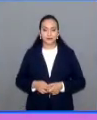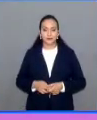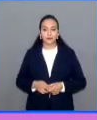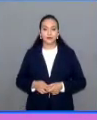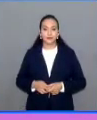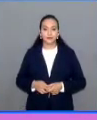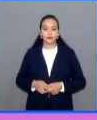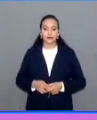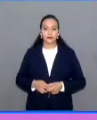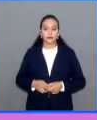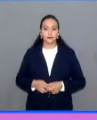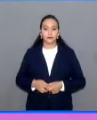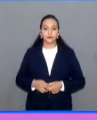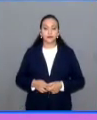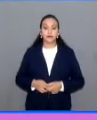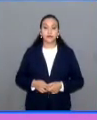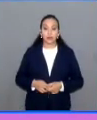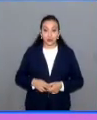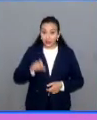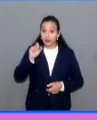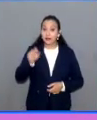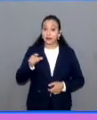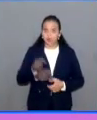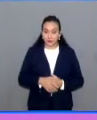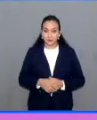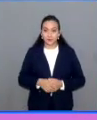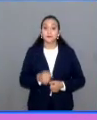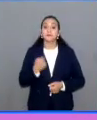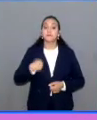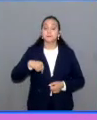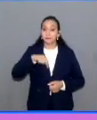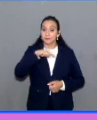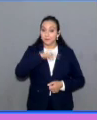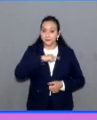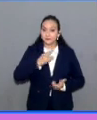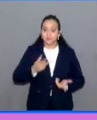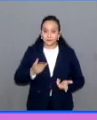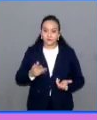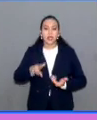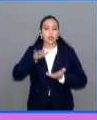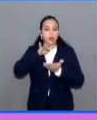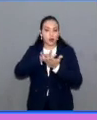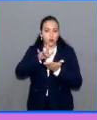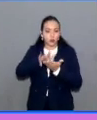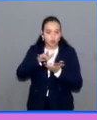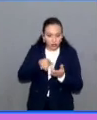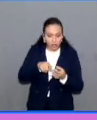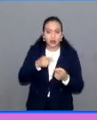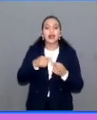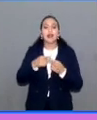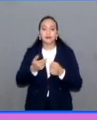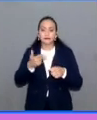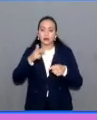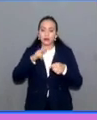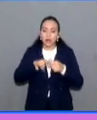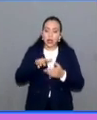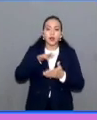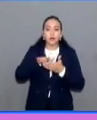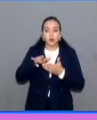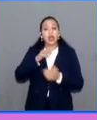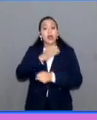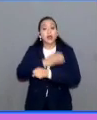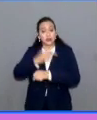También estaremos dando apoyo, atención y acompañamiento psicológico.